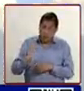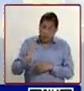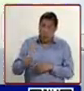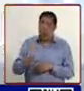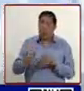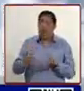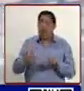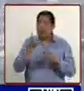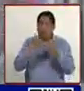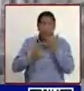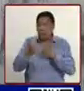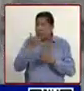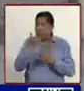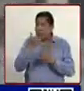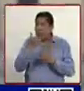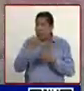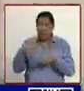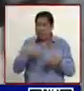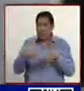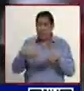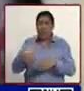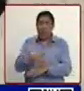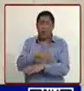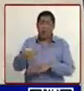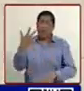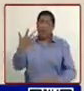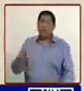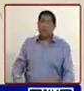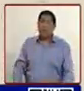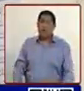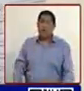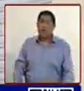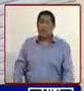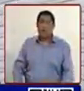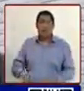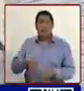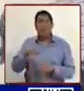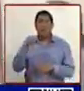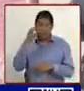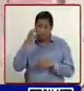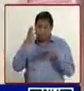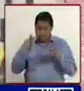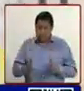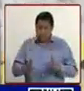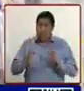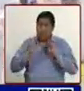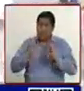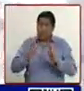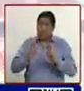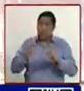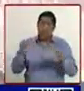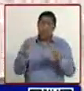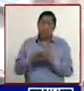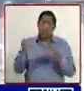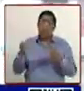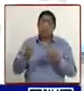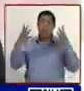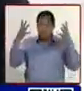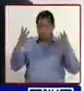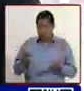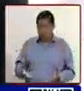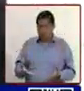uniformados después de haber tomado por lo menos hasta la calle 5. Los movilizados cocaleros responden y atacan con